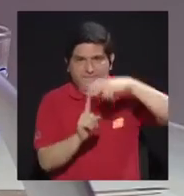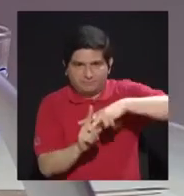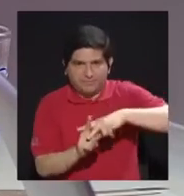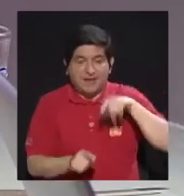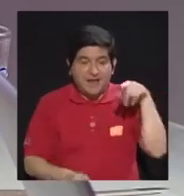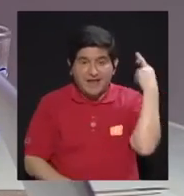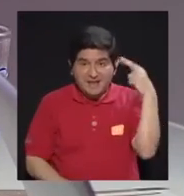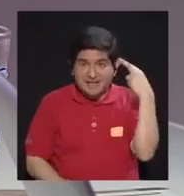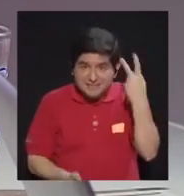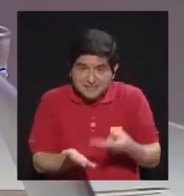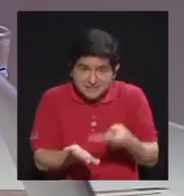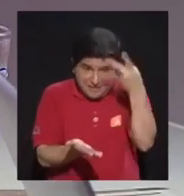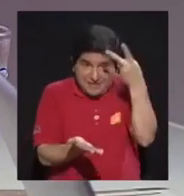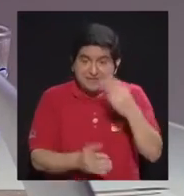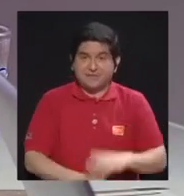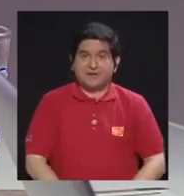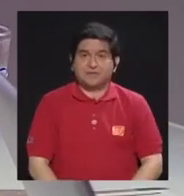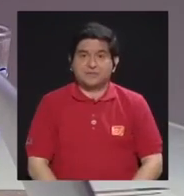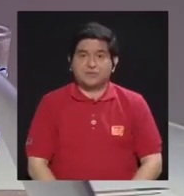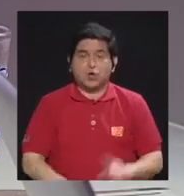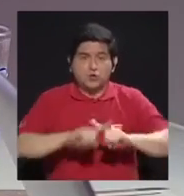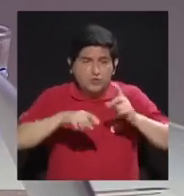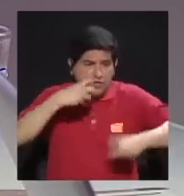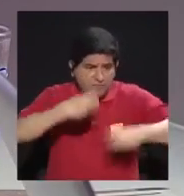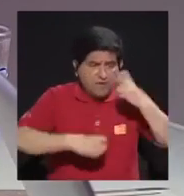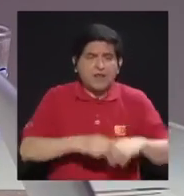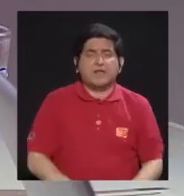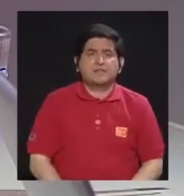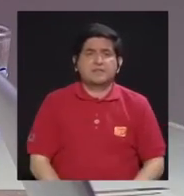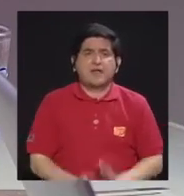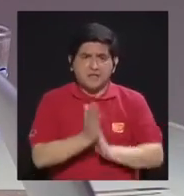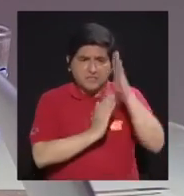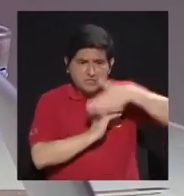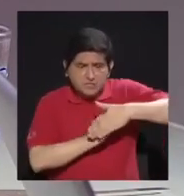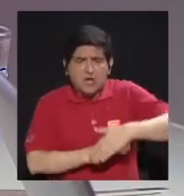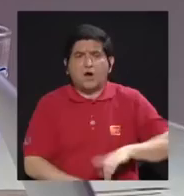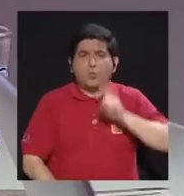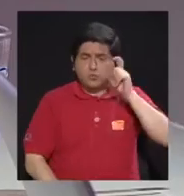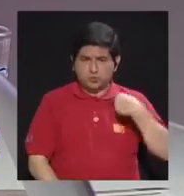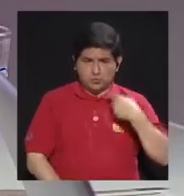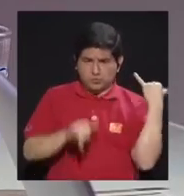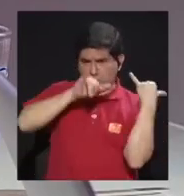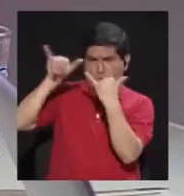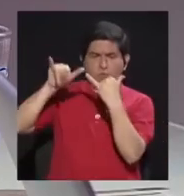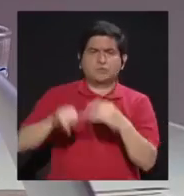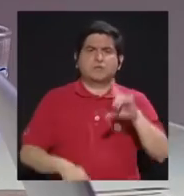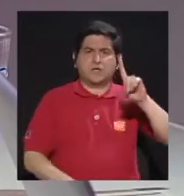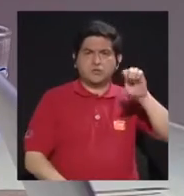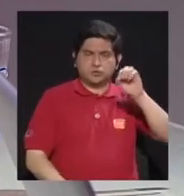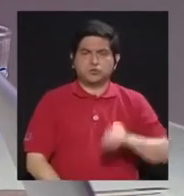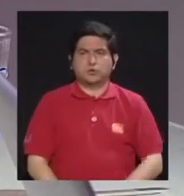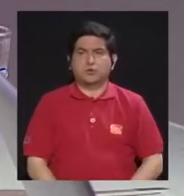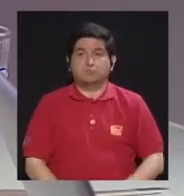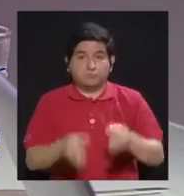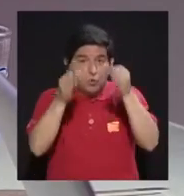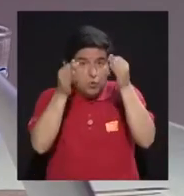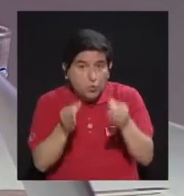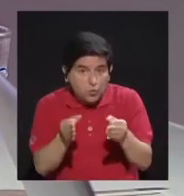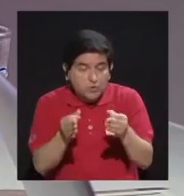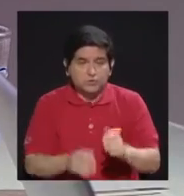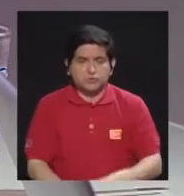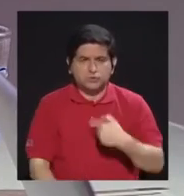Esas razones válidas fueron los delitos de abuso sexual por los cuales yo acusé a Daniel Ortega. El juicio que